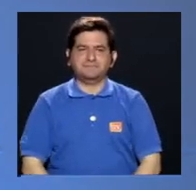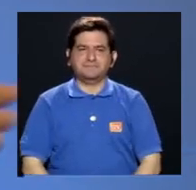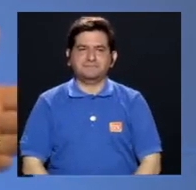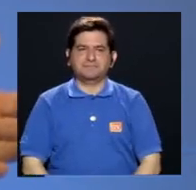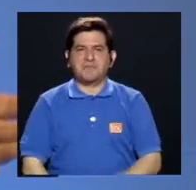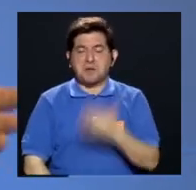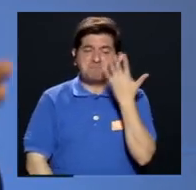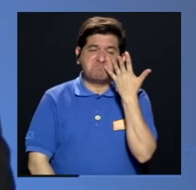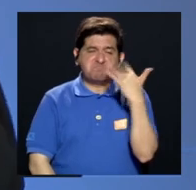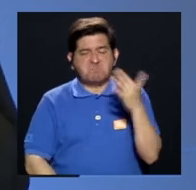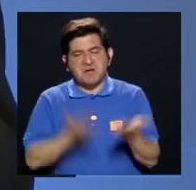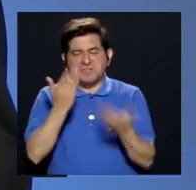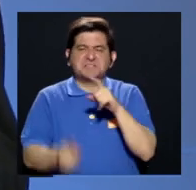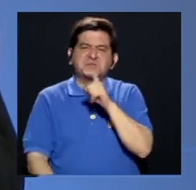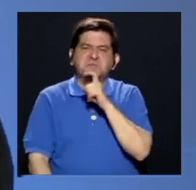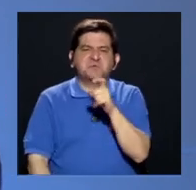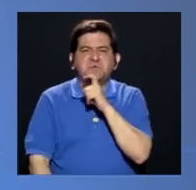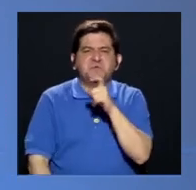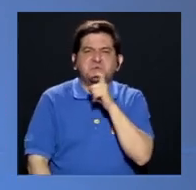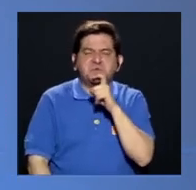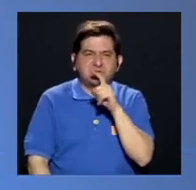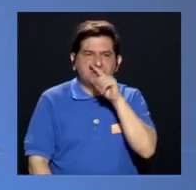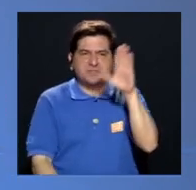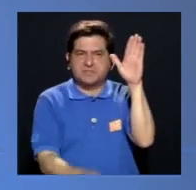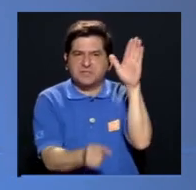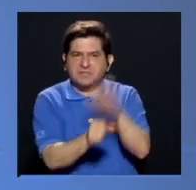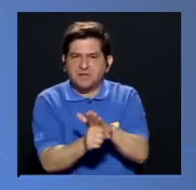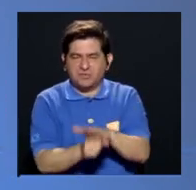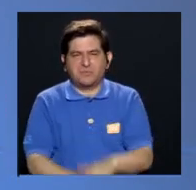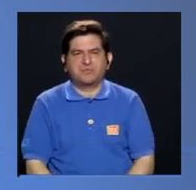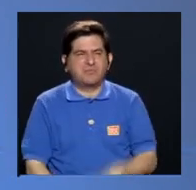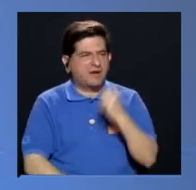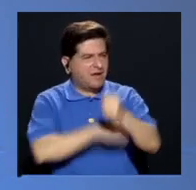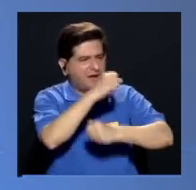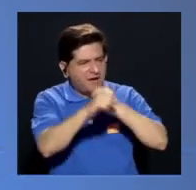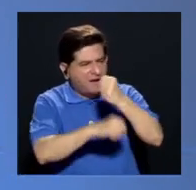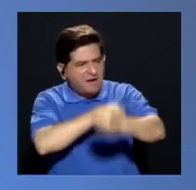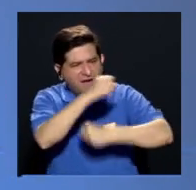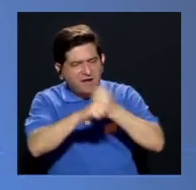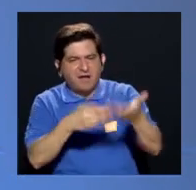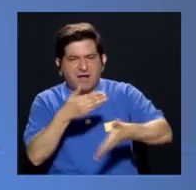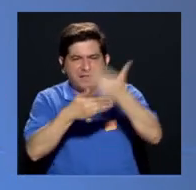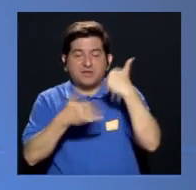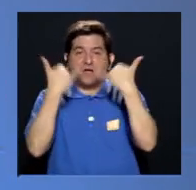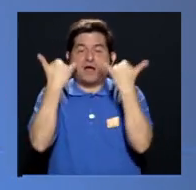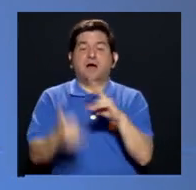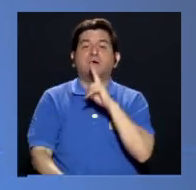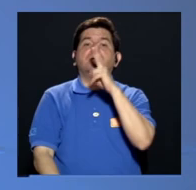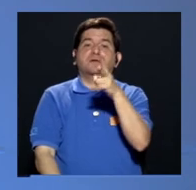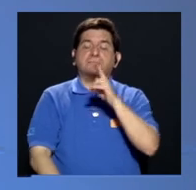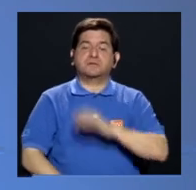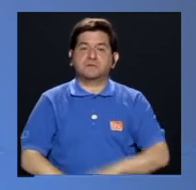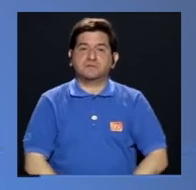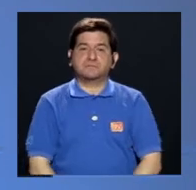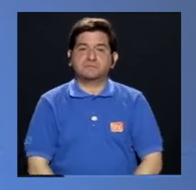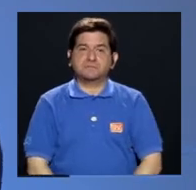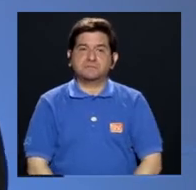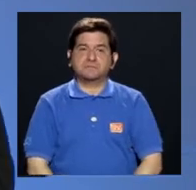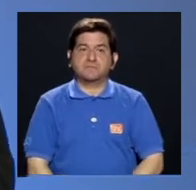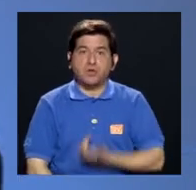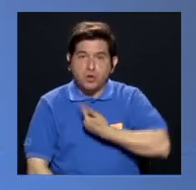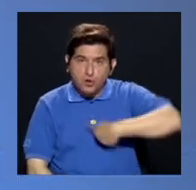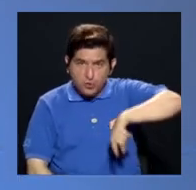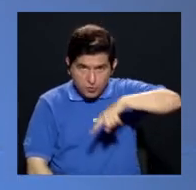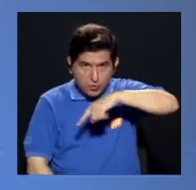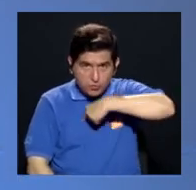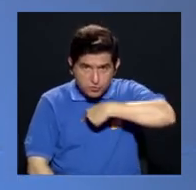Y lo que parecía difícil de alcanzar apenas años atrás, ahora es una realidad.